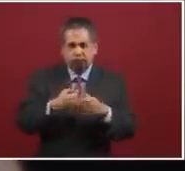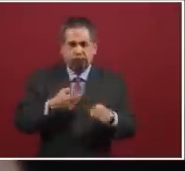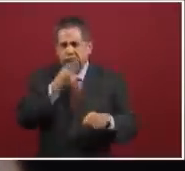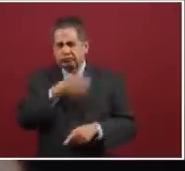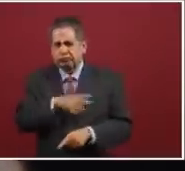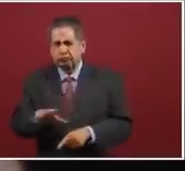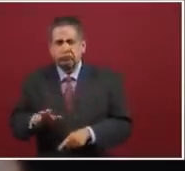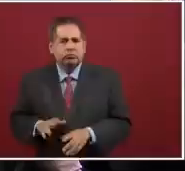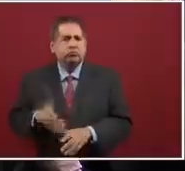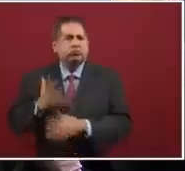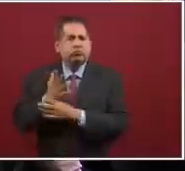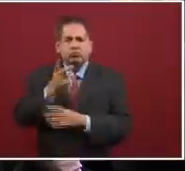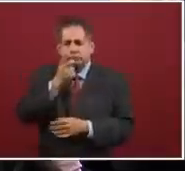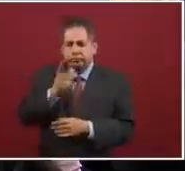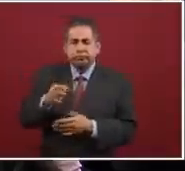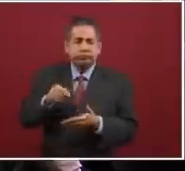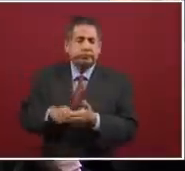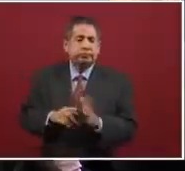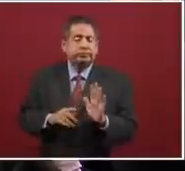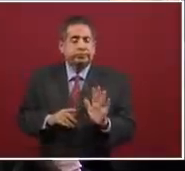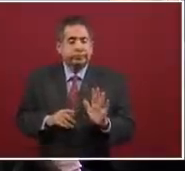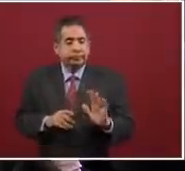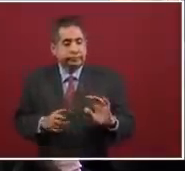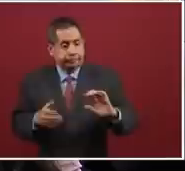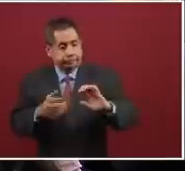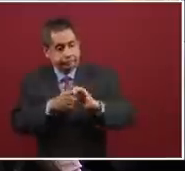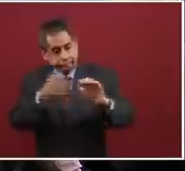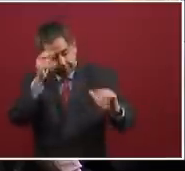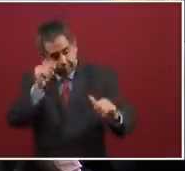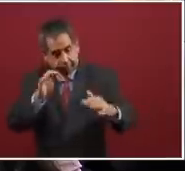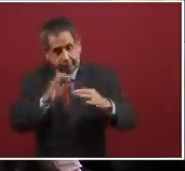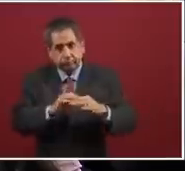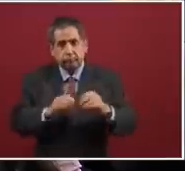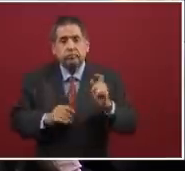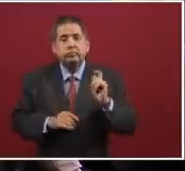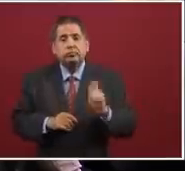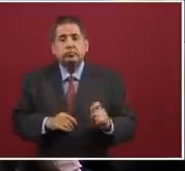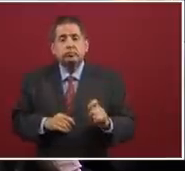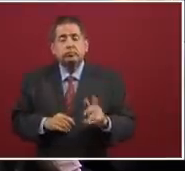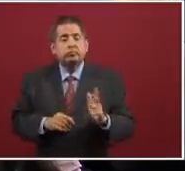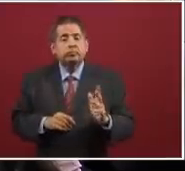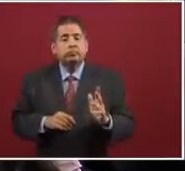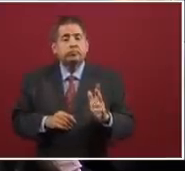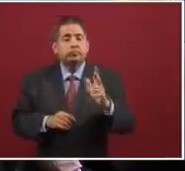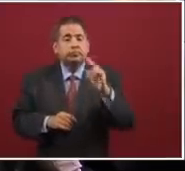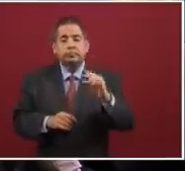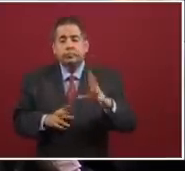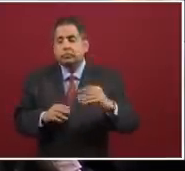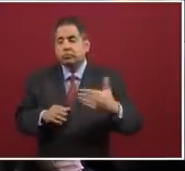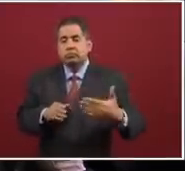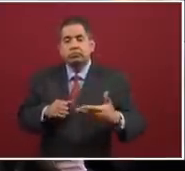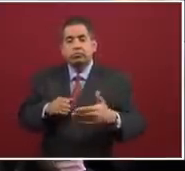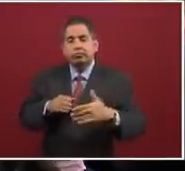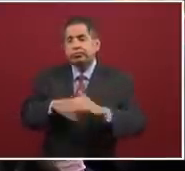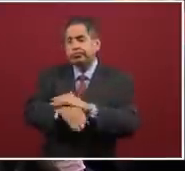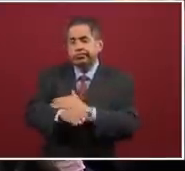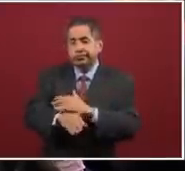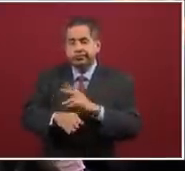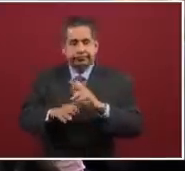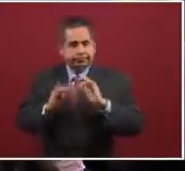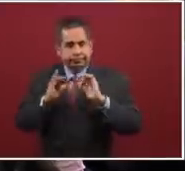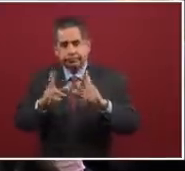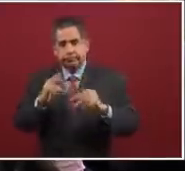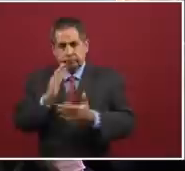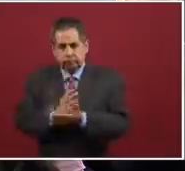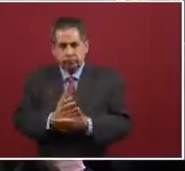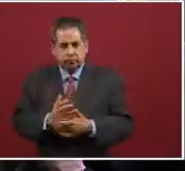pero textualmente dijo: un acuerdo de evitar que haya ese cruce en particular, por supuesto